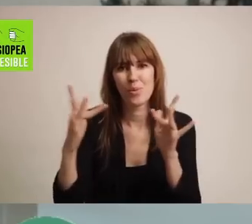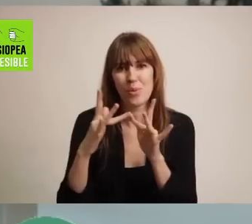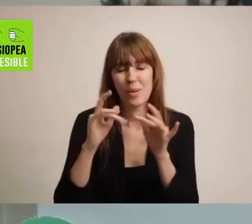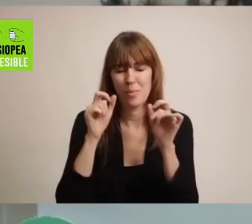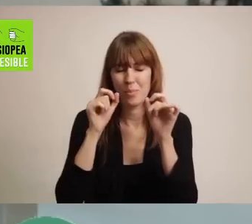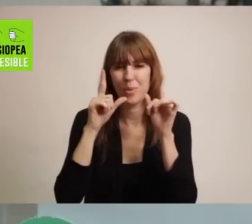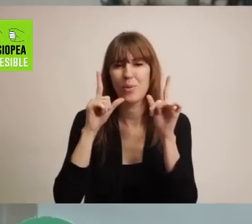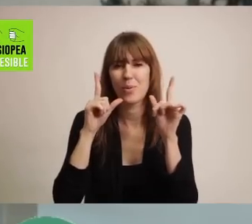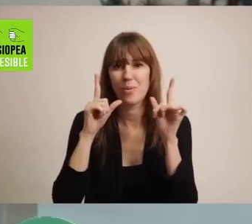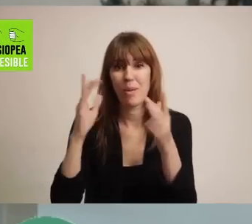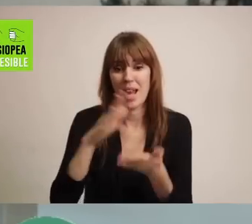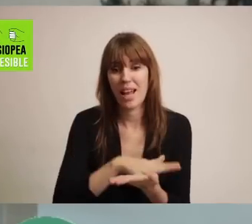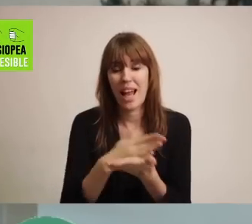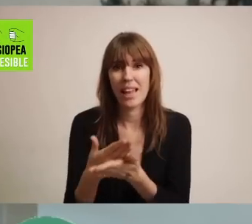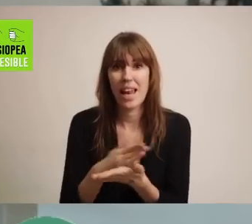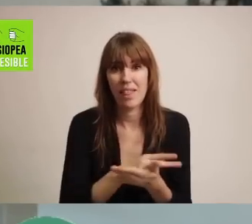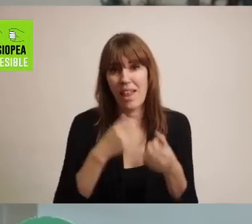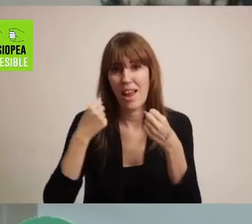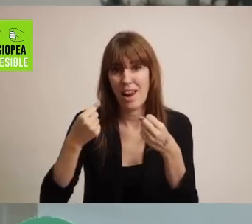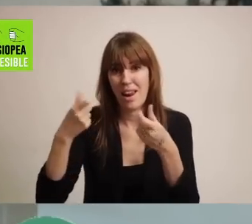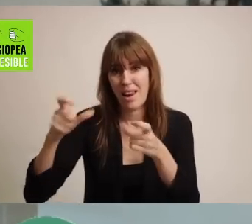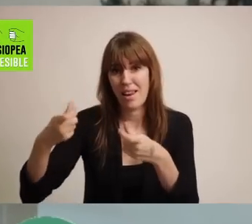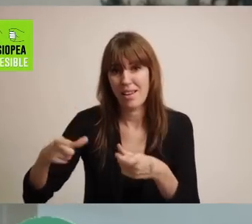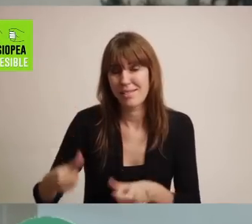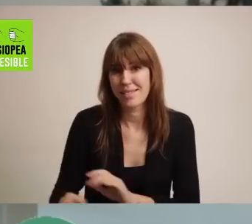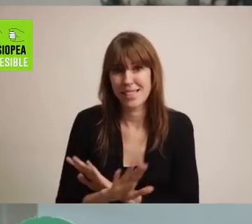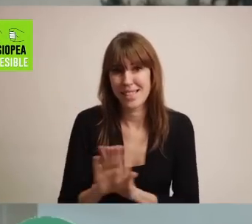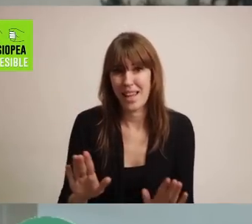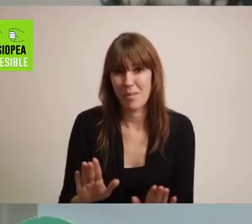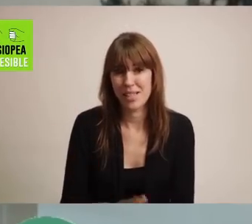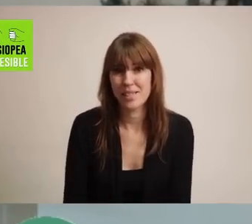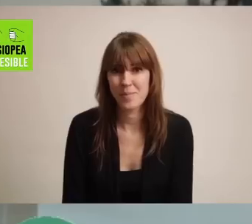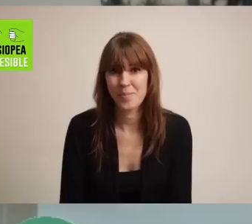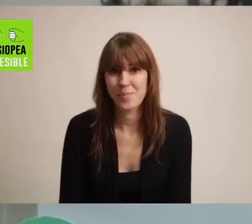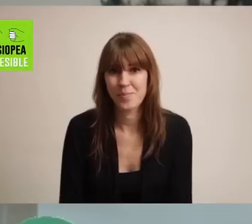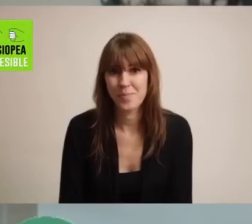y canalizábamos las fuentes energéticas, sin más.